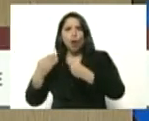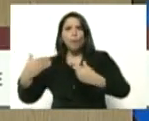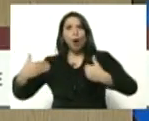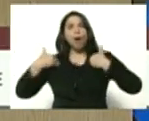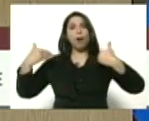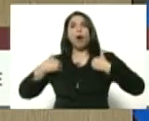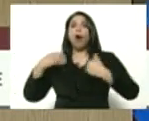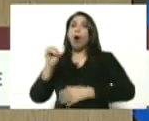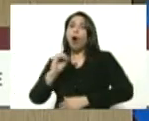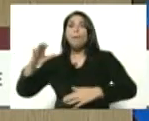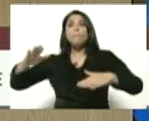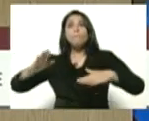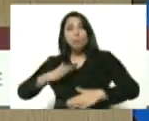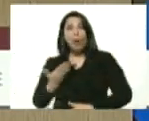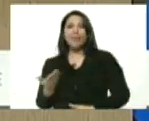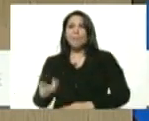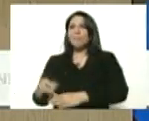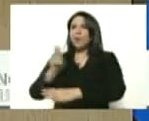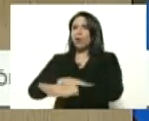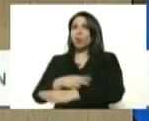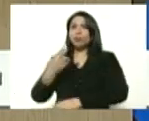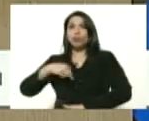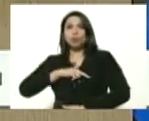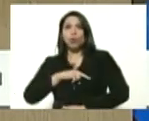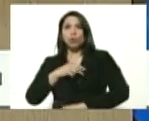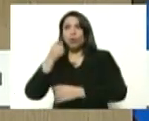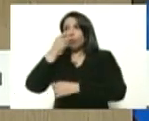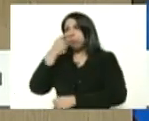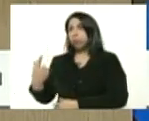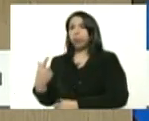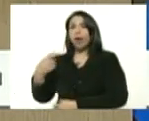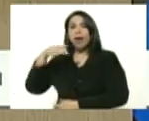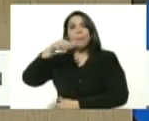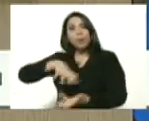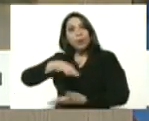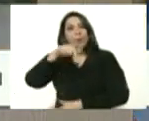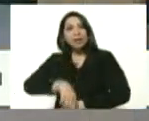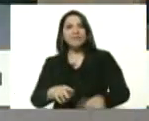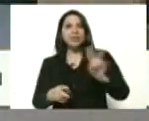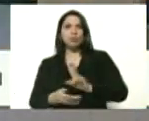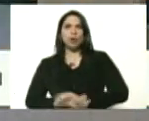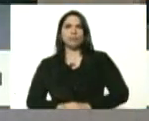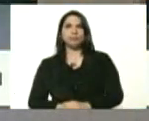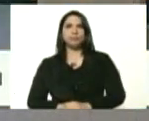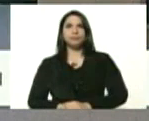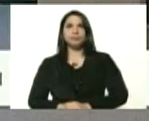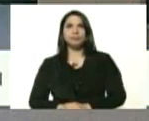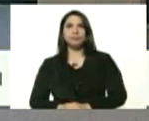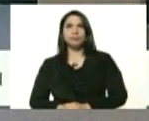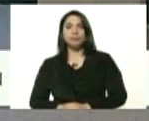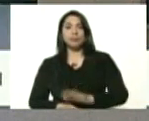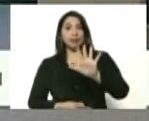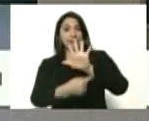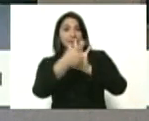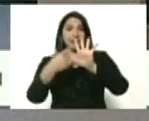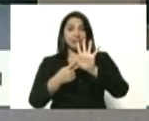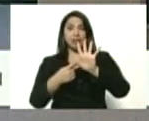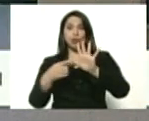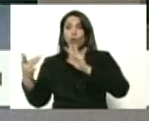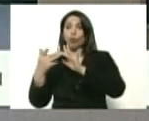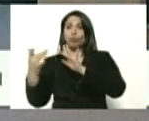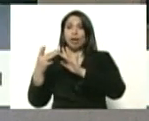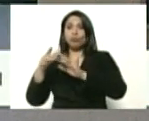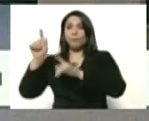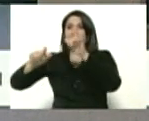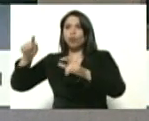o podrían afectar, si nos descuidamos, la situación en Venezuela. 5 contactos con viajeros